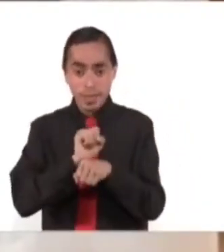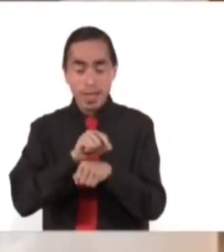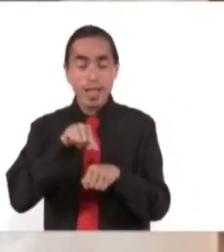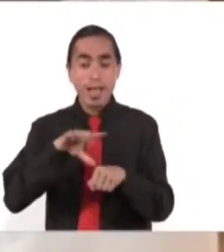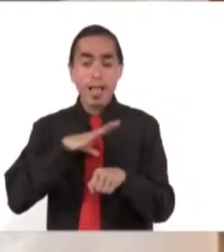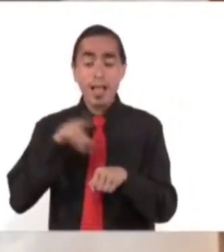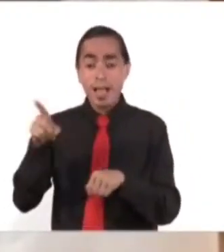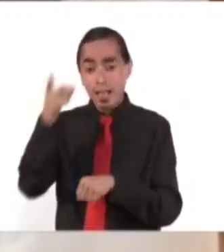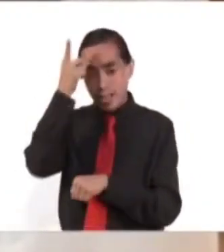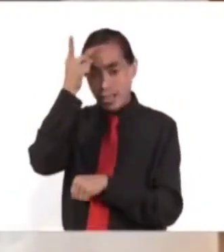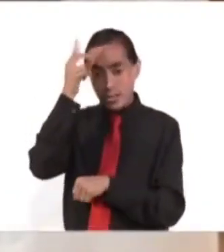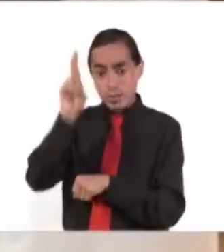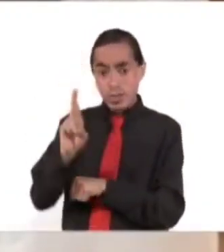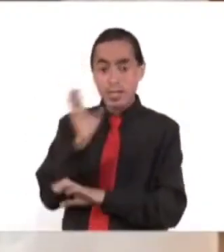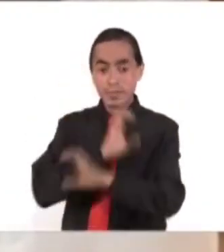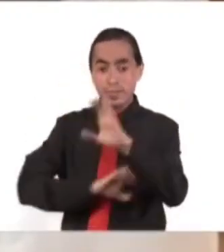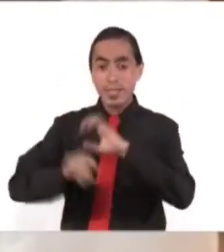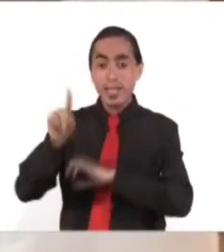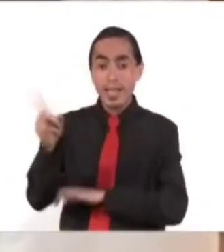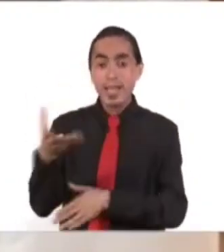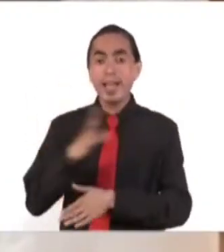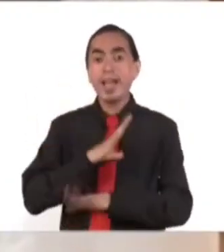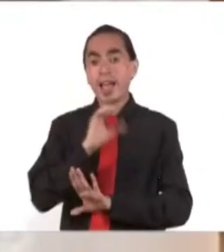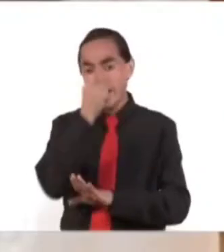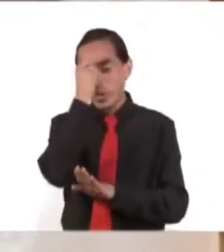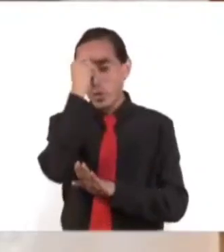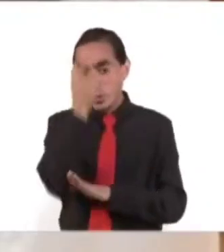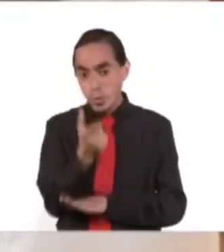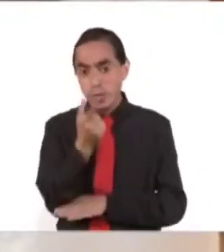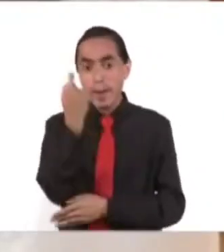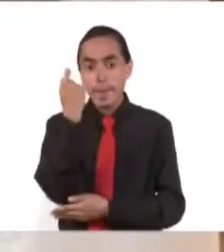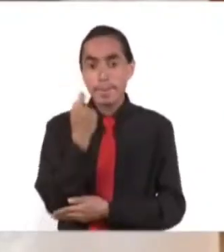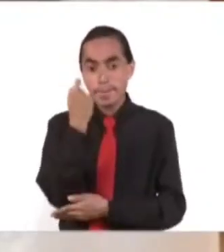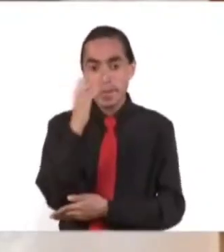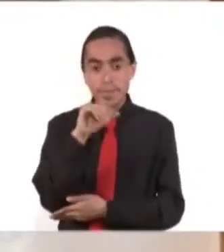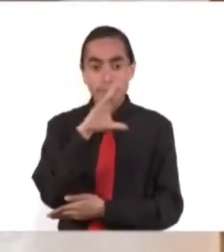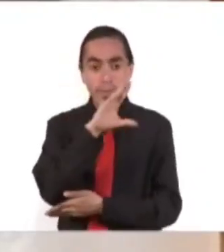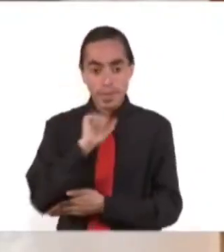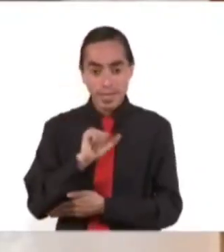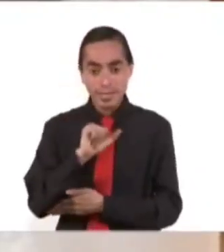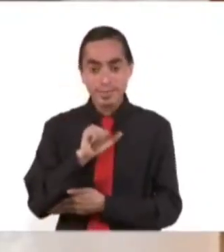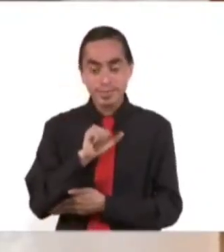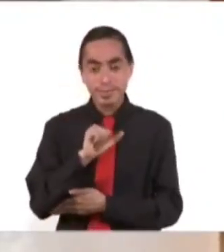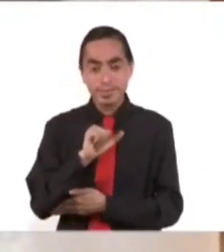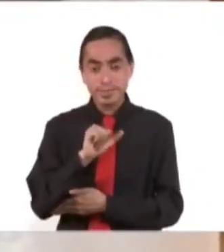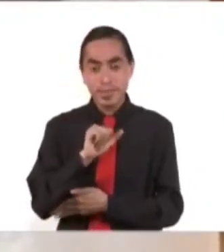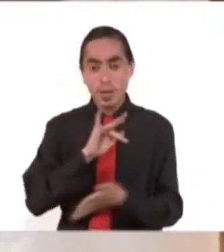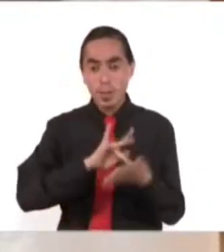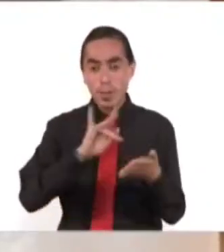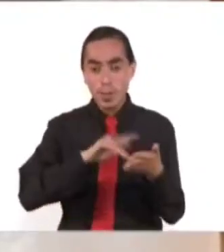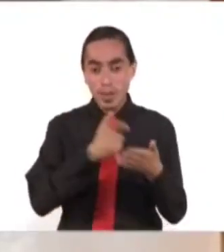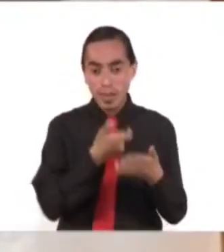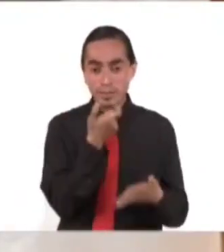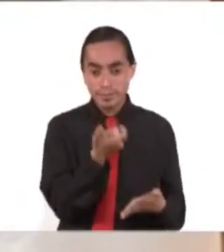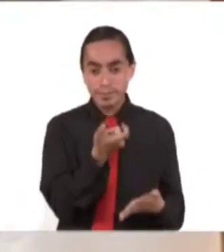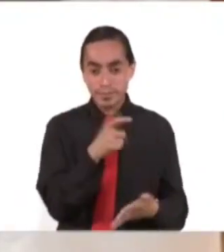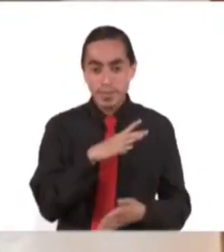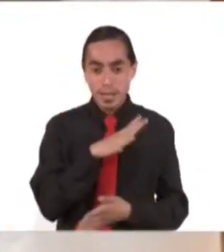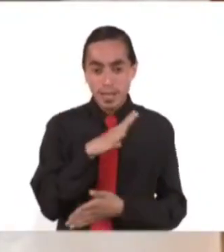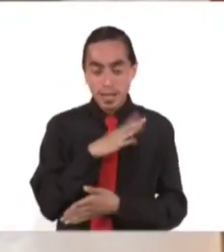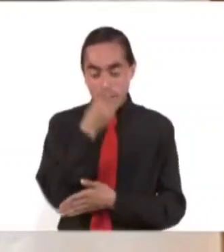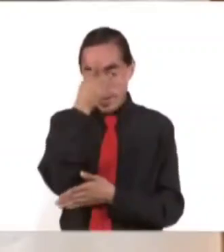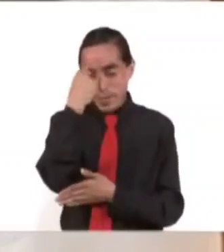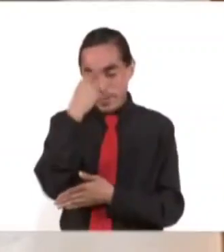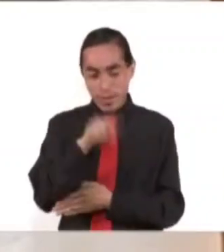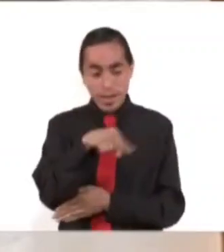creó una beca del bienestar, Mi Beca para Empezar, que ha sido central. Esa beca, ese apoyo económico a